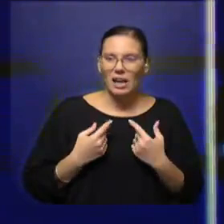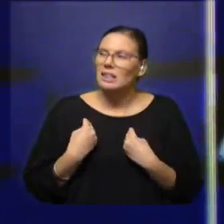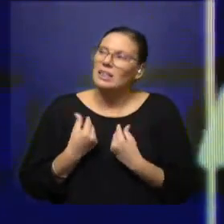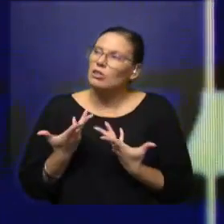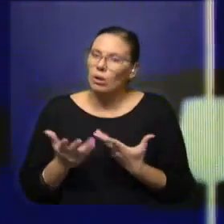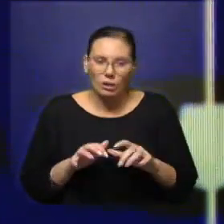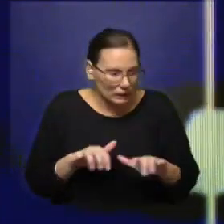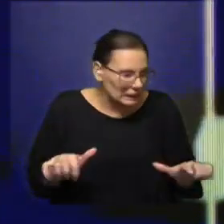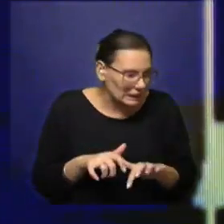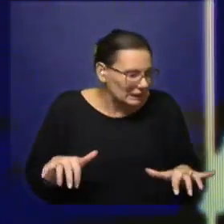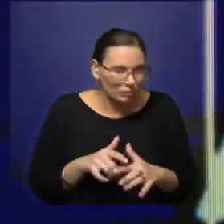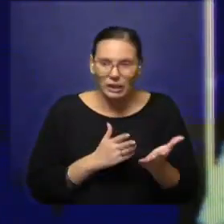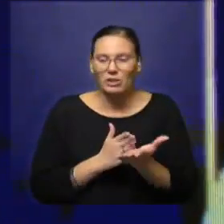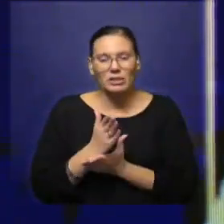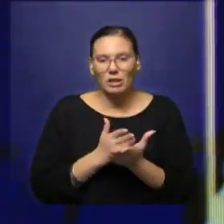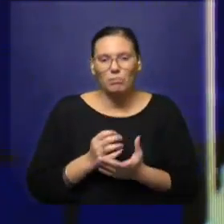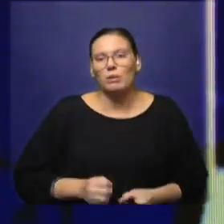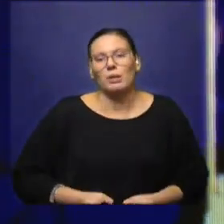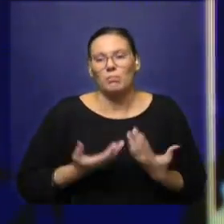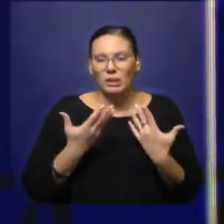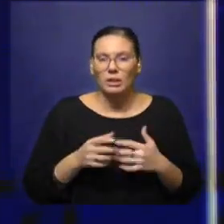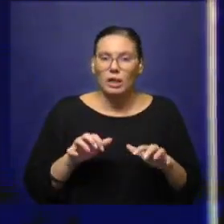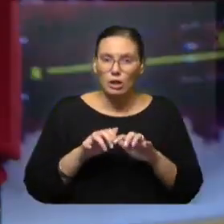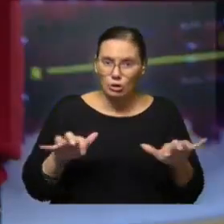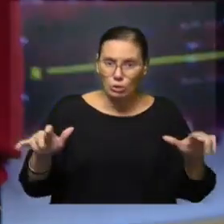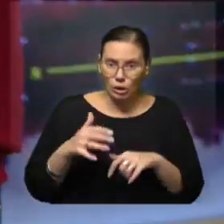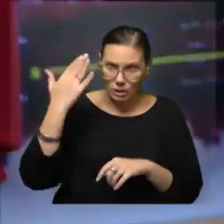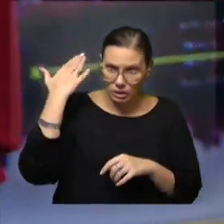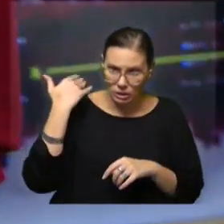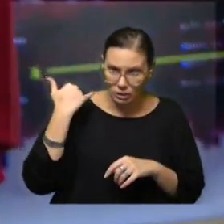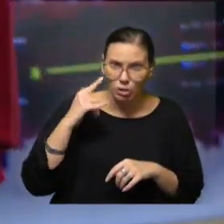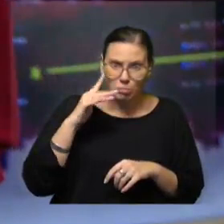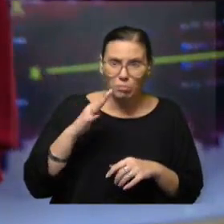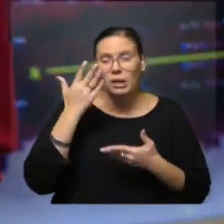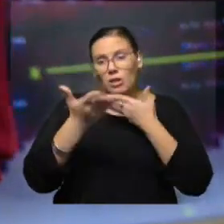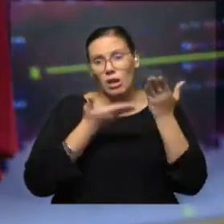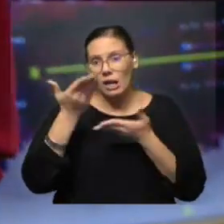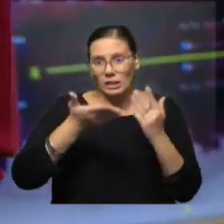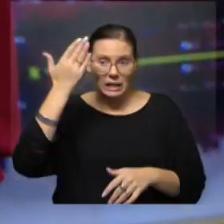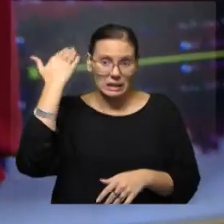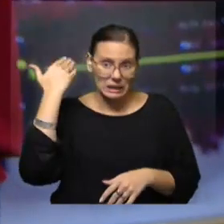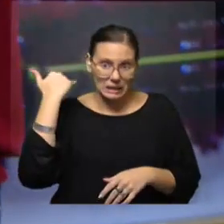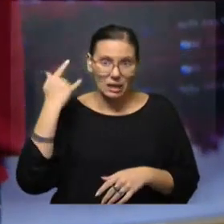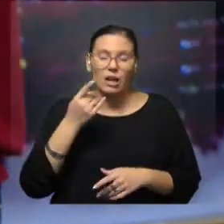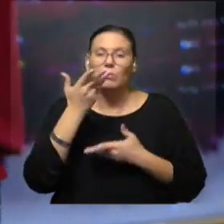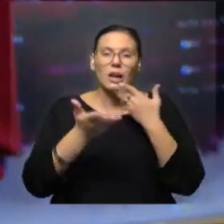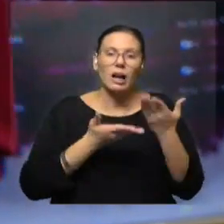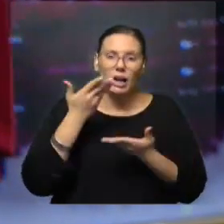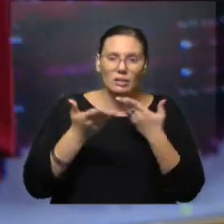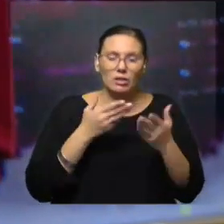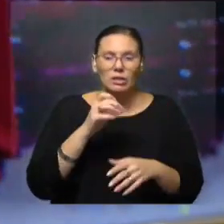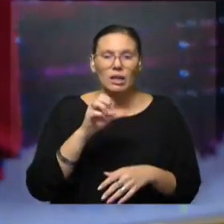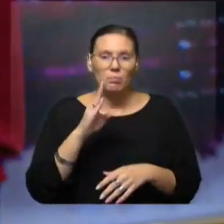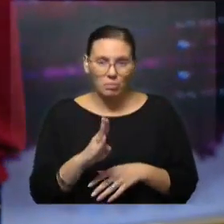que acudir al piano. ¿Mirá? Sí, sí. Y tocás desde muy chica, calculo que cantás desde muy chica, hay un tema del EP